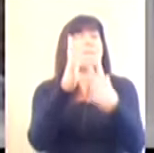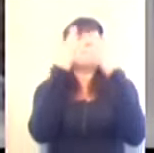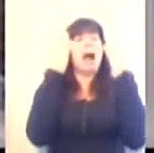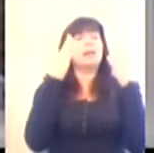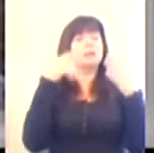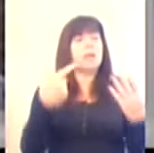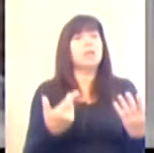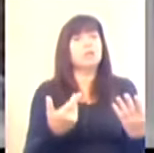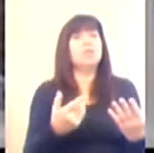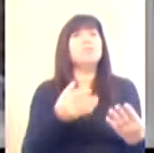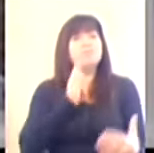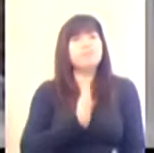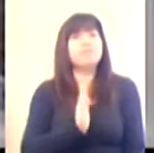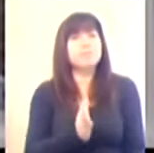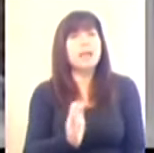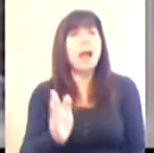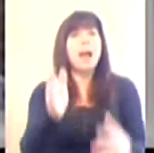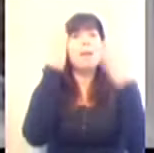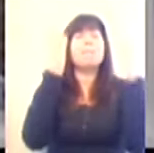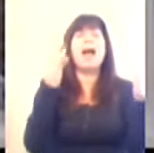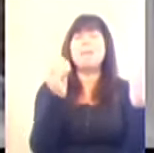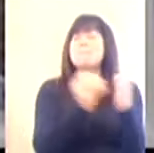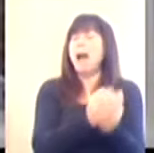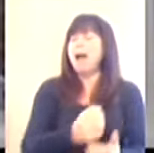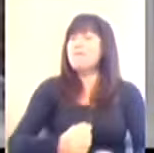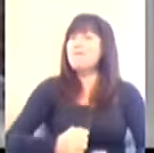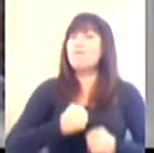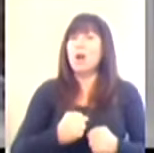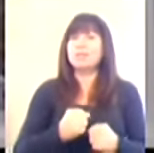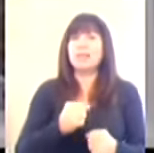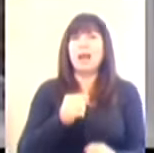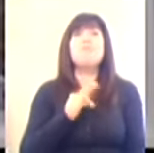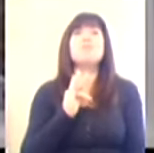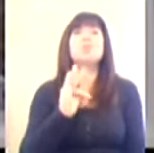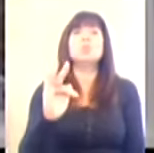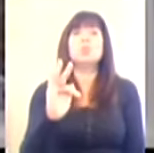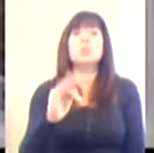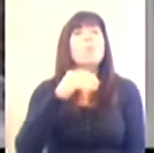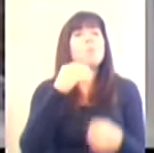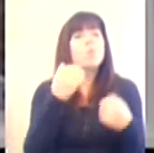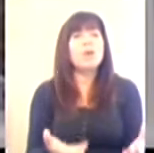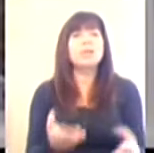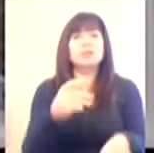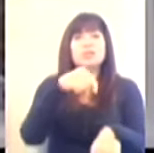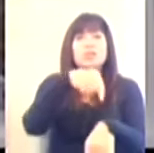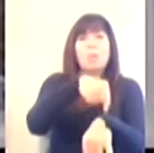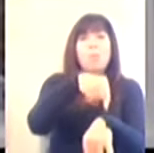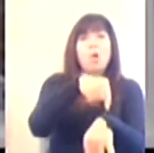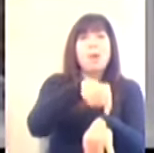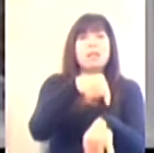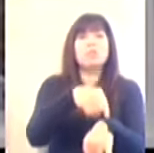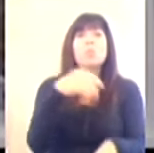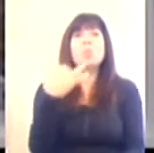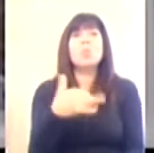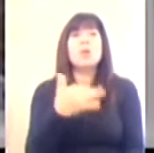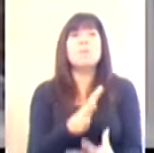va a impactar con mayor fuerza. Por lo tanto, estamos en un momento muy crucial